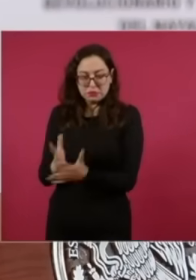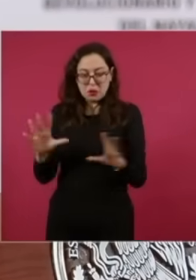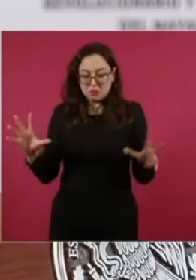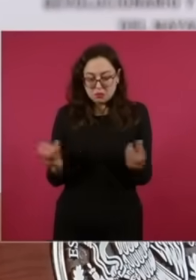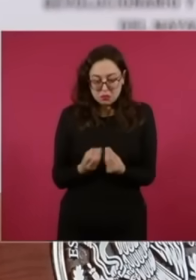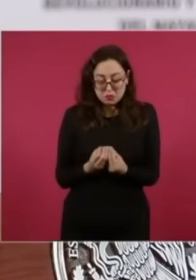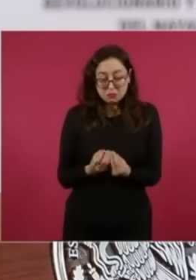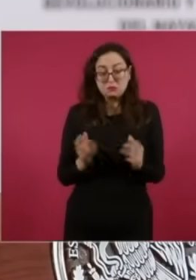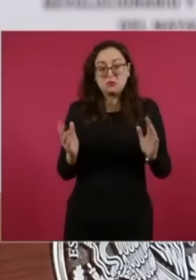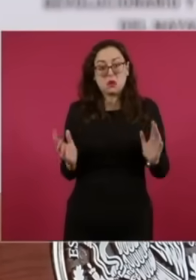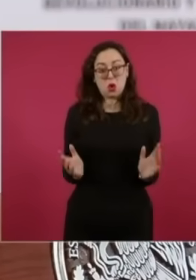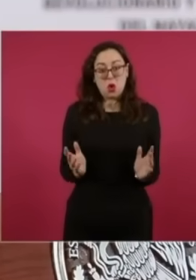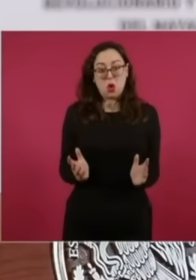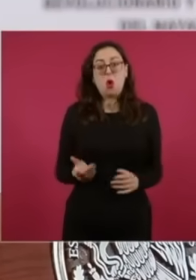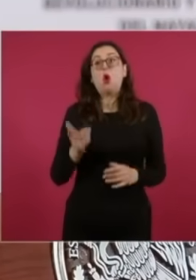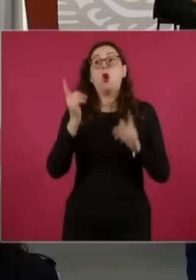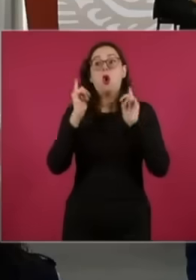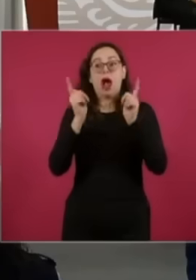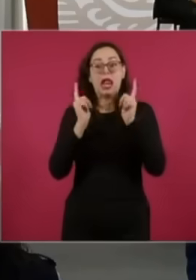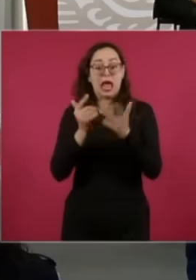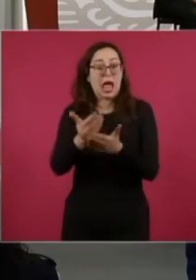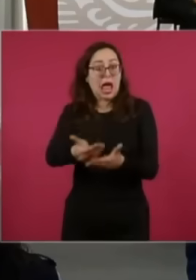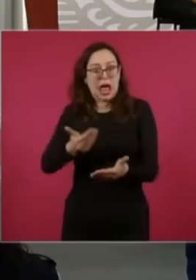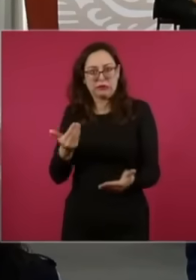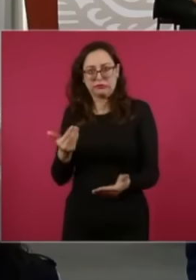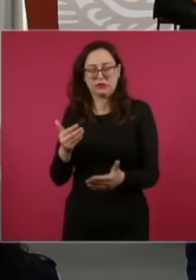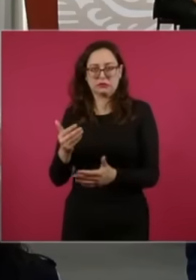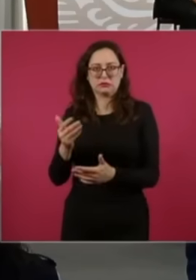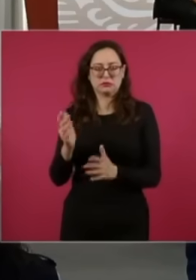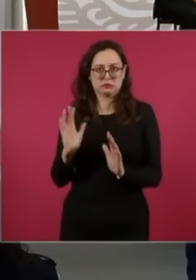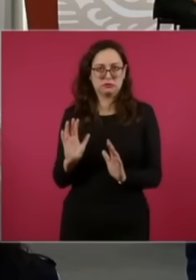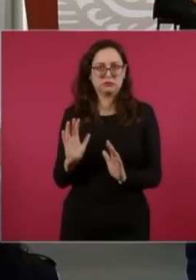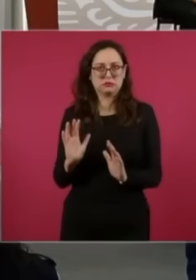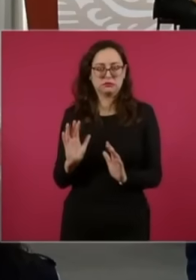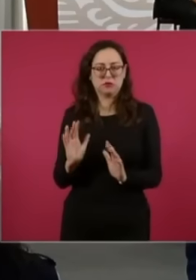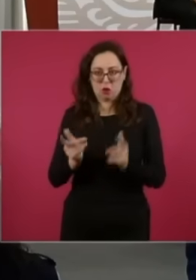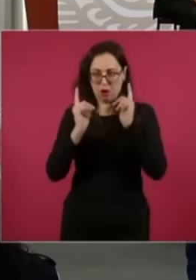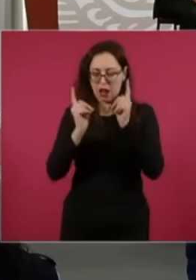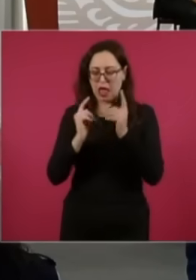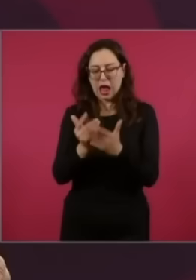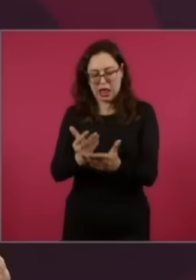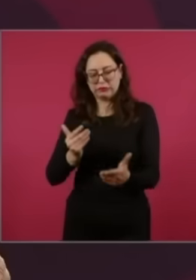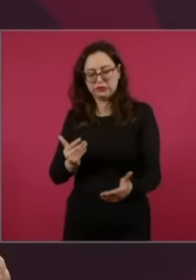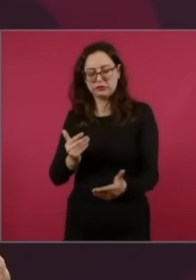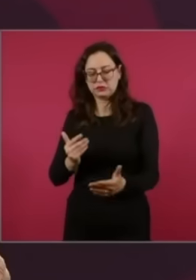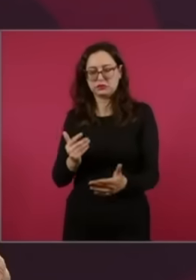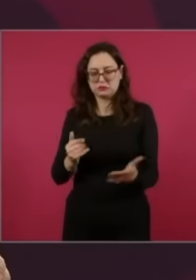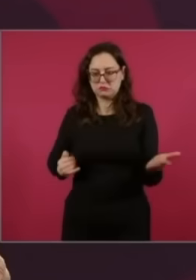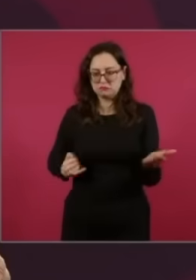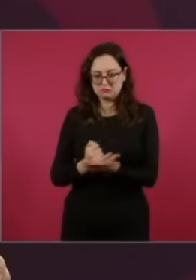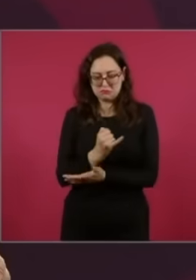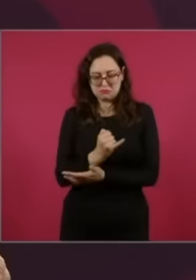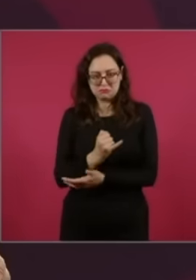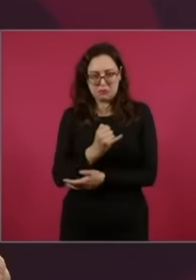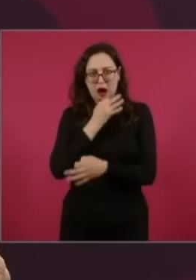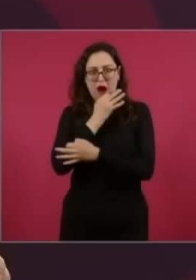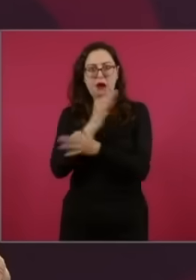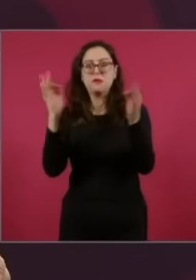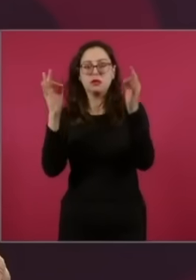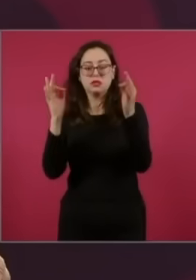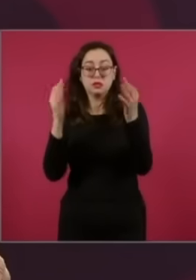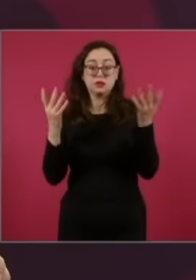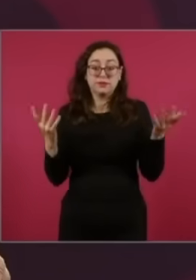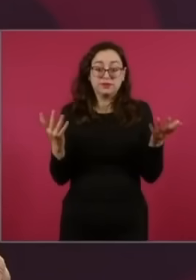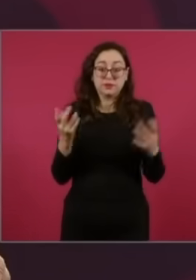espero que sea en menos tiempo Y eh lo